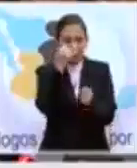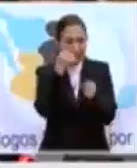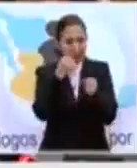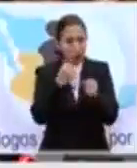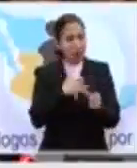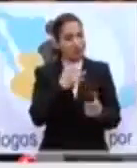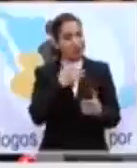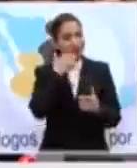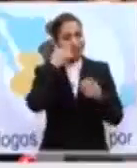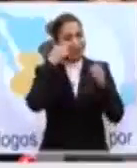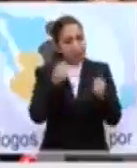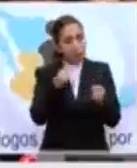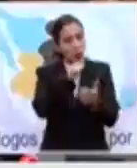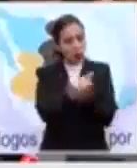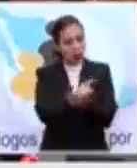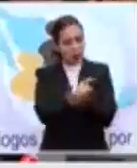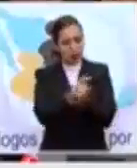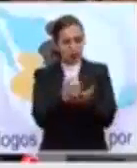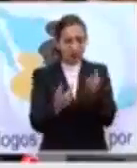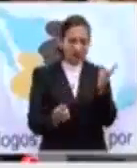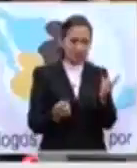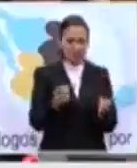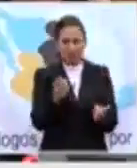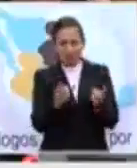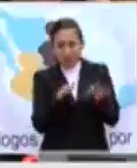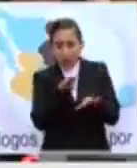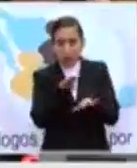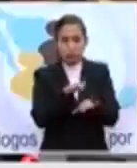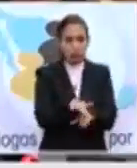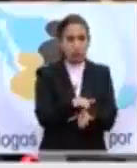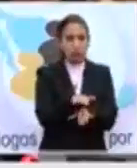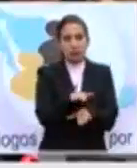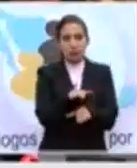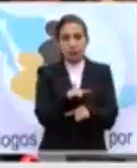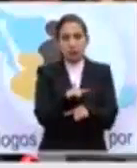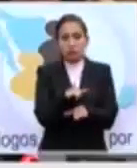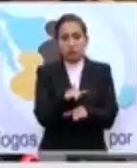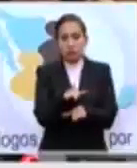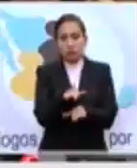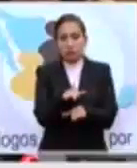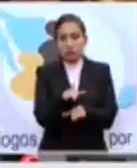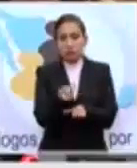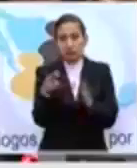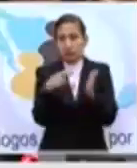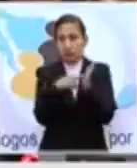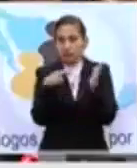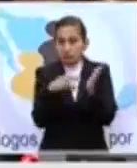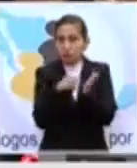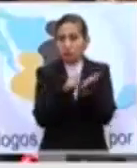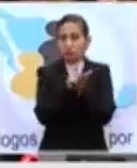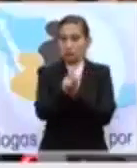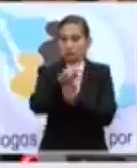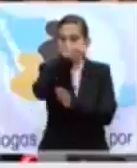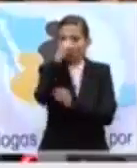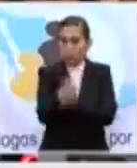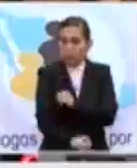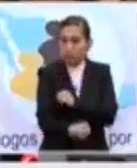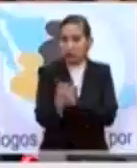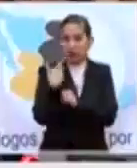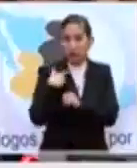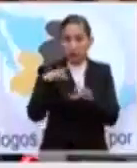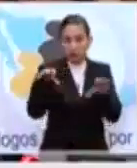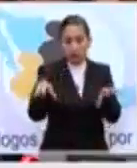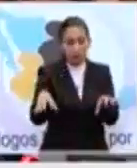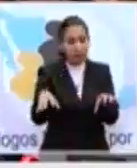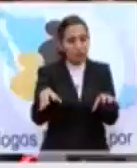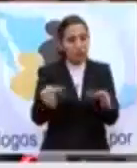desde el punto de vista legal con respecto a al marco de derechos y obligaciones de las partes.